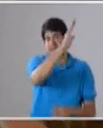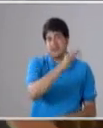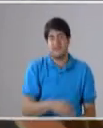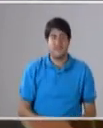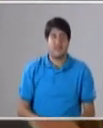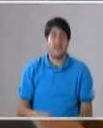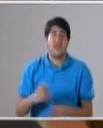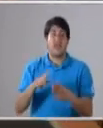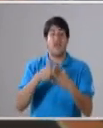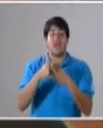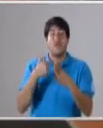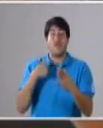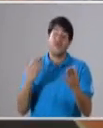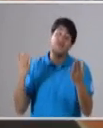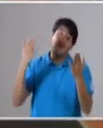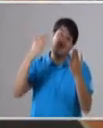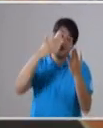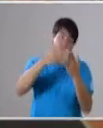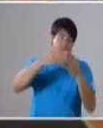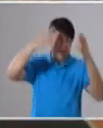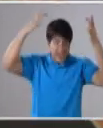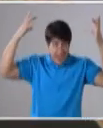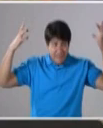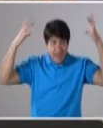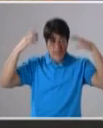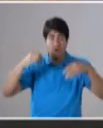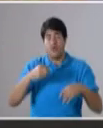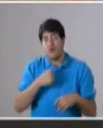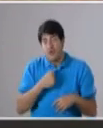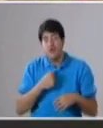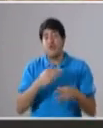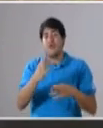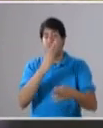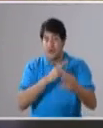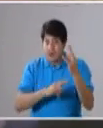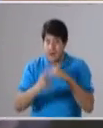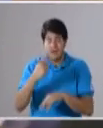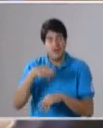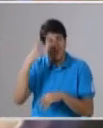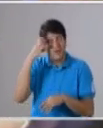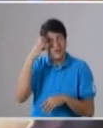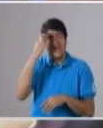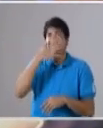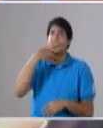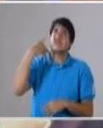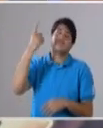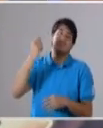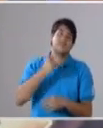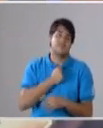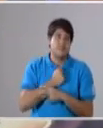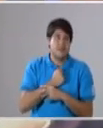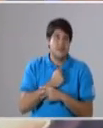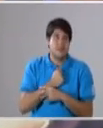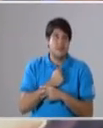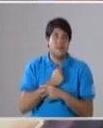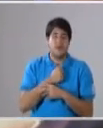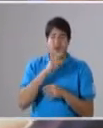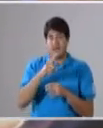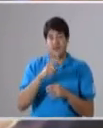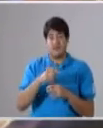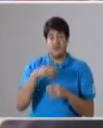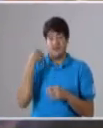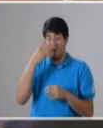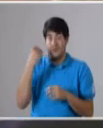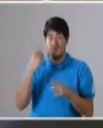Y cuando ya estaba en Puerto Vallarta, ya me tocaba regresar, y dije, Padre Santo, esto estuvo extraordinario, pero ese regreso, y